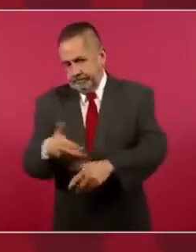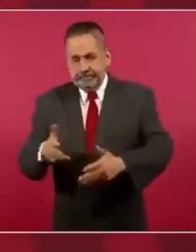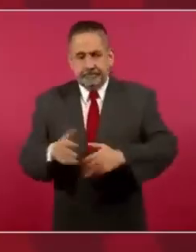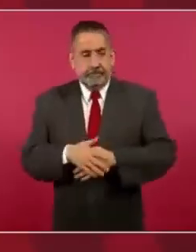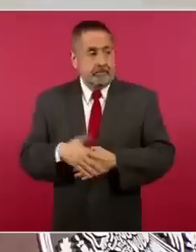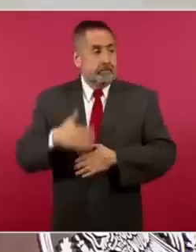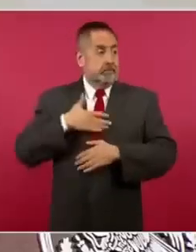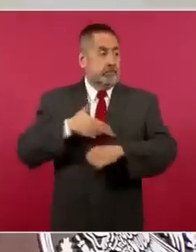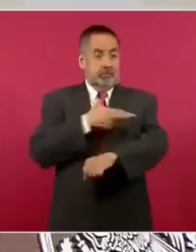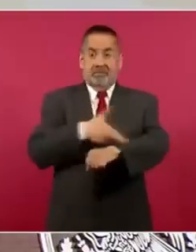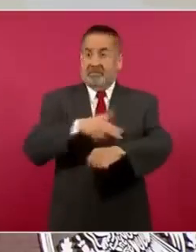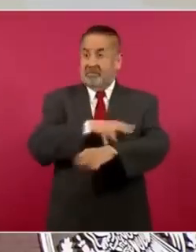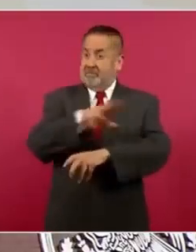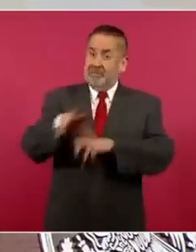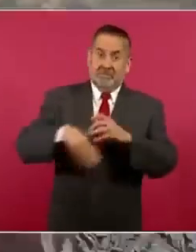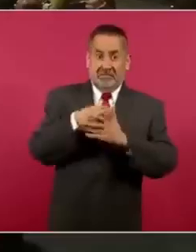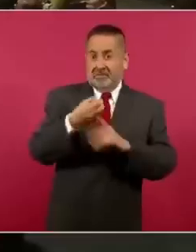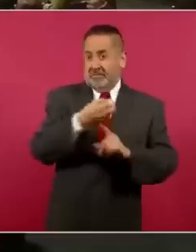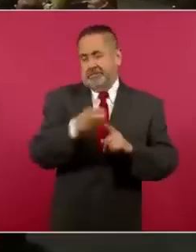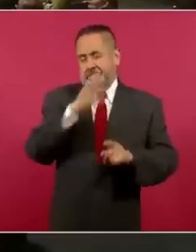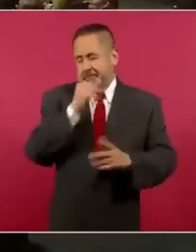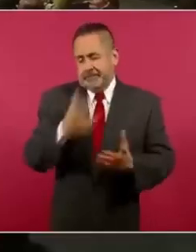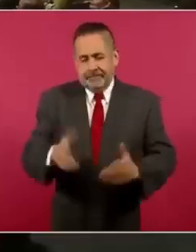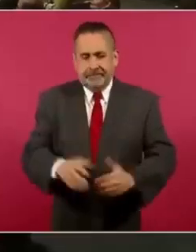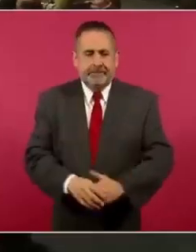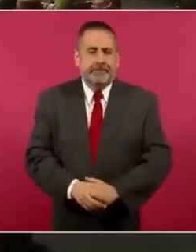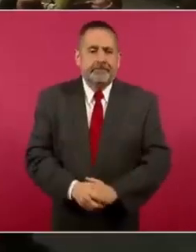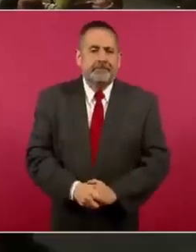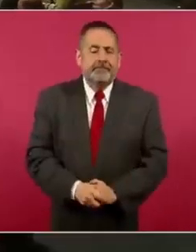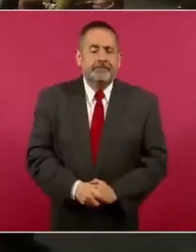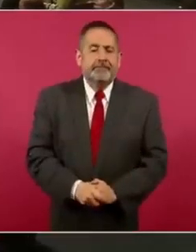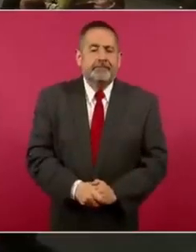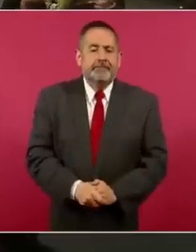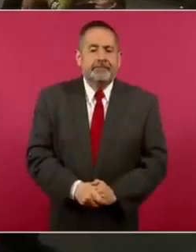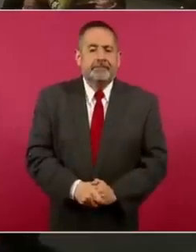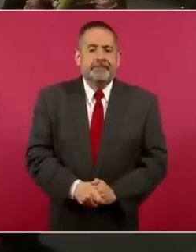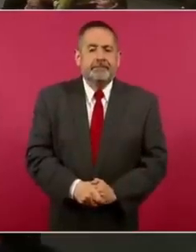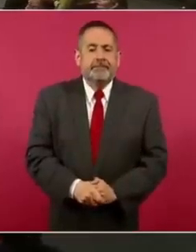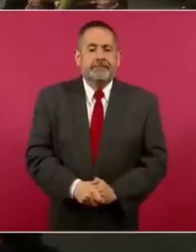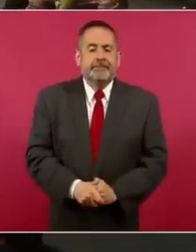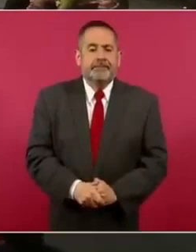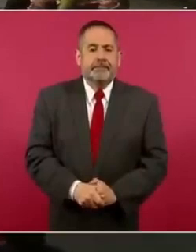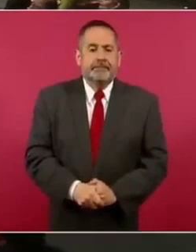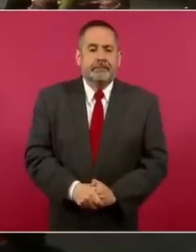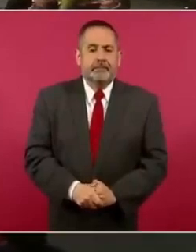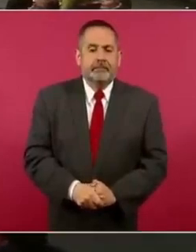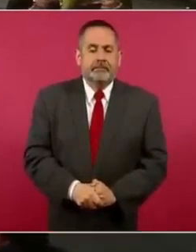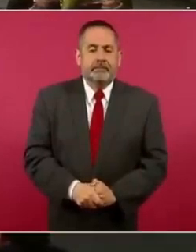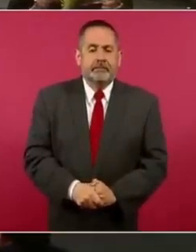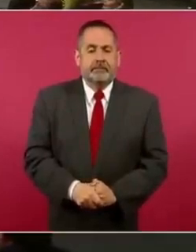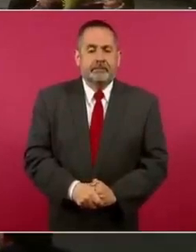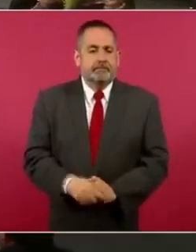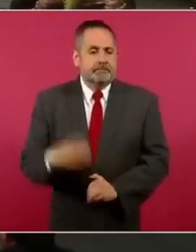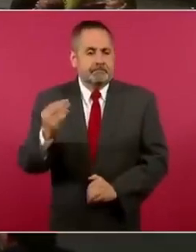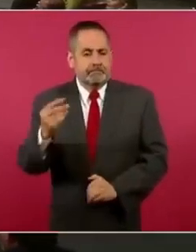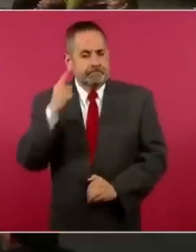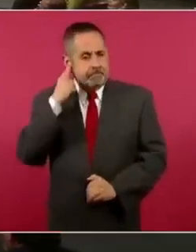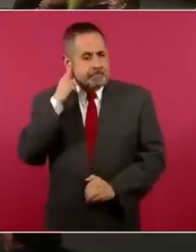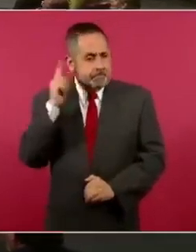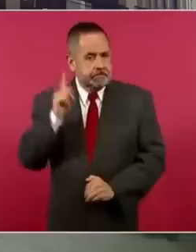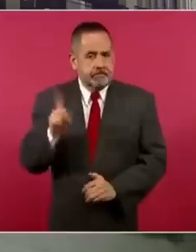Todo no se puede, ¿eh? El tema curricular ya está funcionando. O sea, el tema de la transversalidad